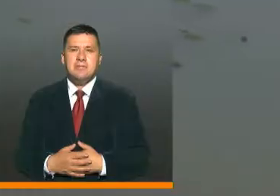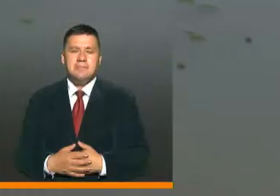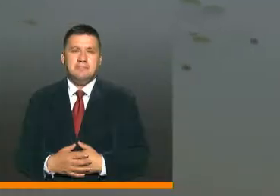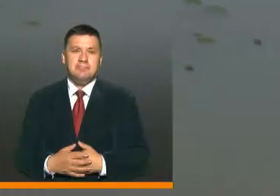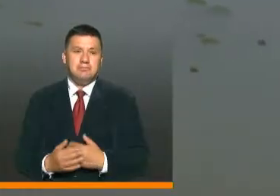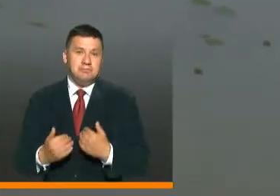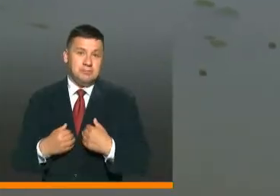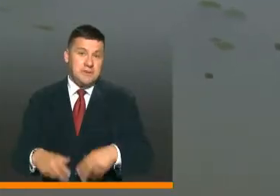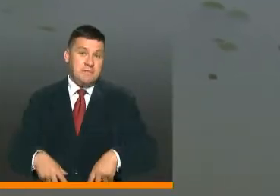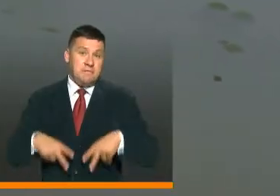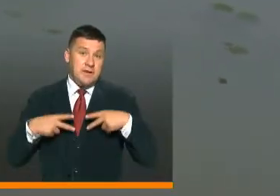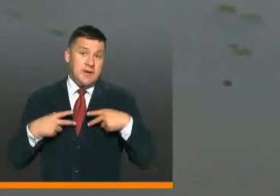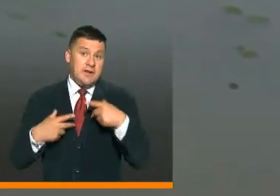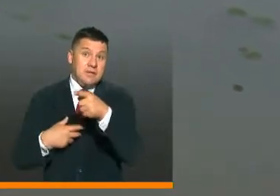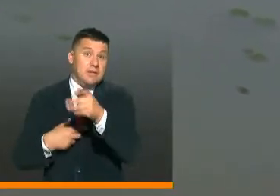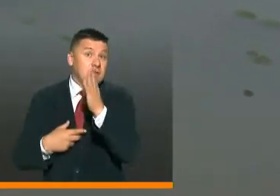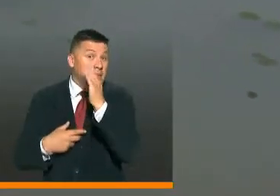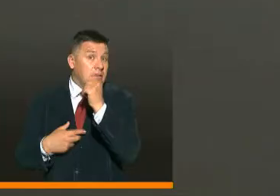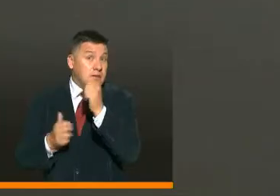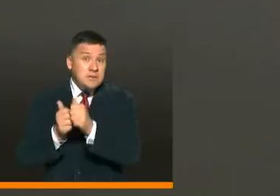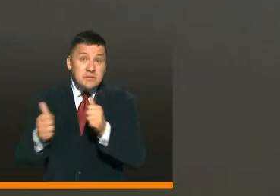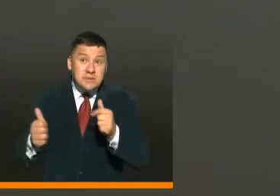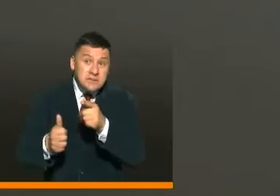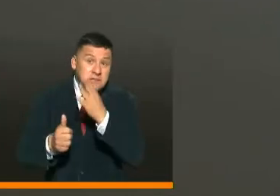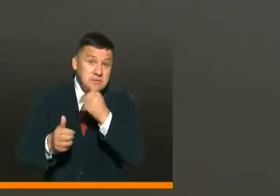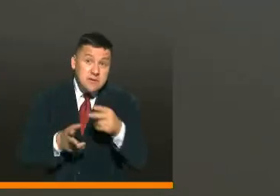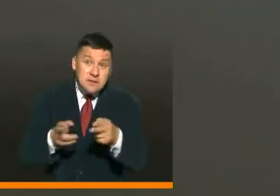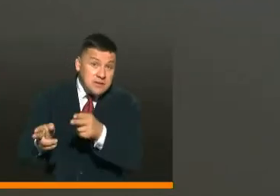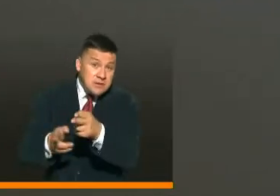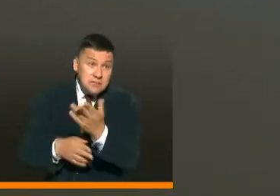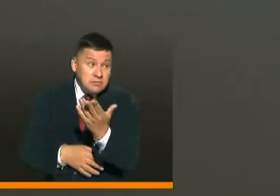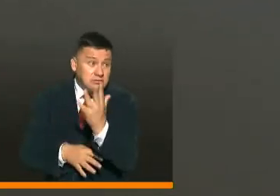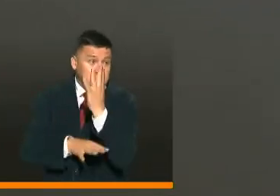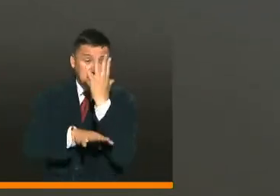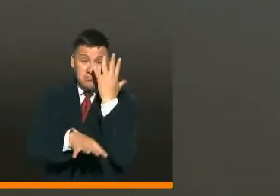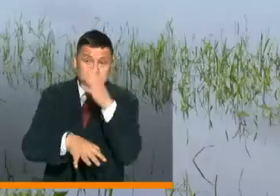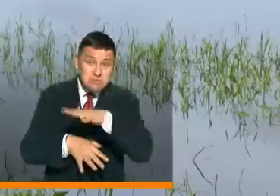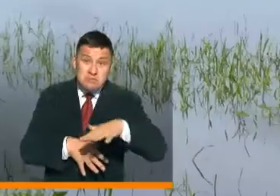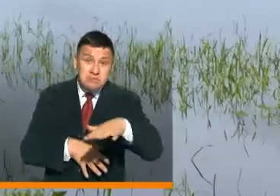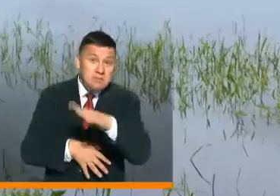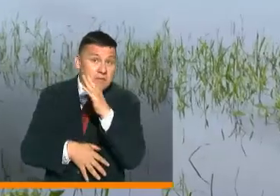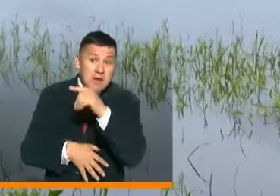Pero mi vida sin el río Magdalena, sin las aguas de la ciénaga, el Llanito y de las